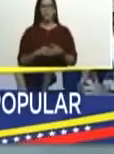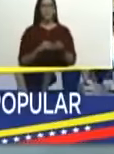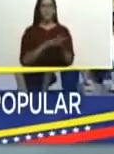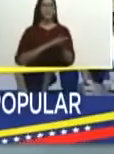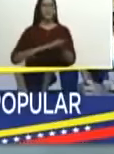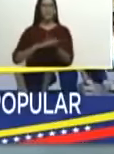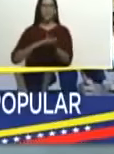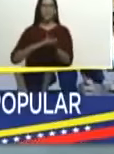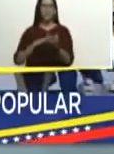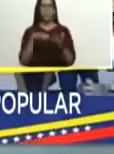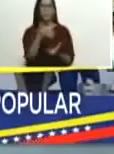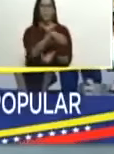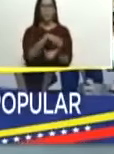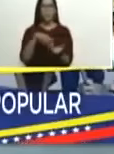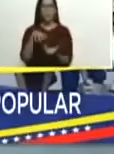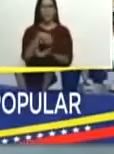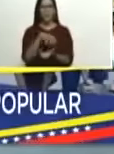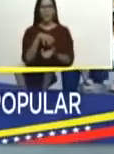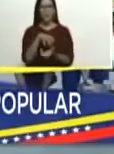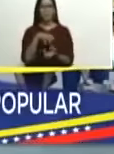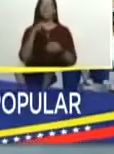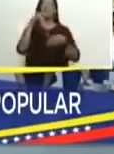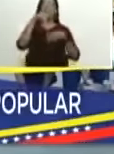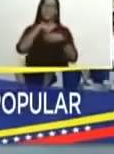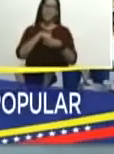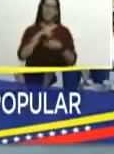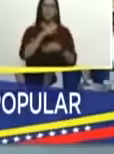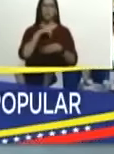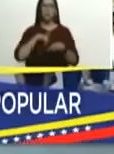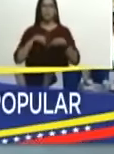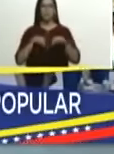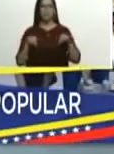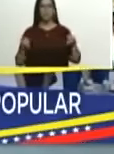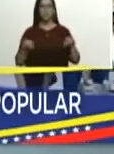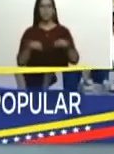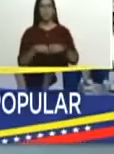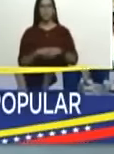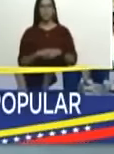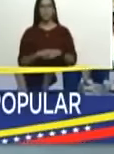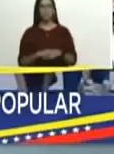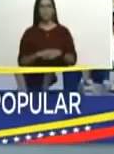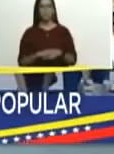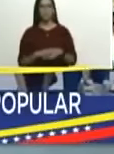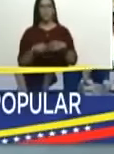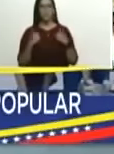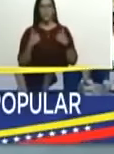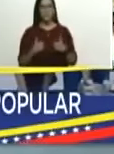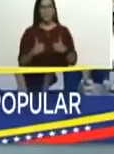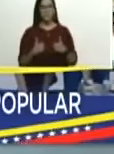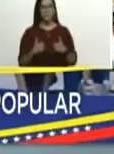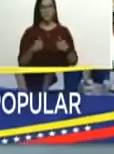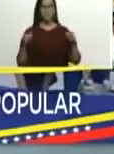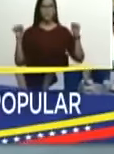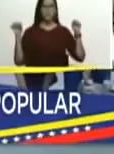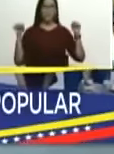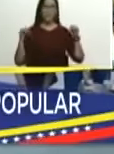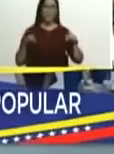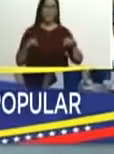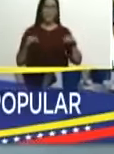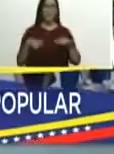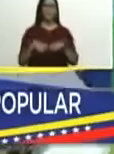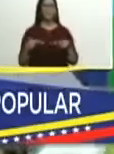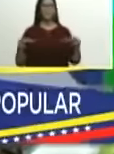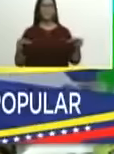resolver problemáticas dentro de nuestro territorio. Bien, aquí en este